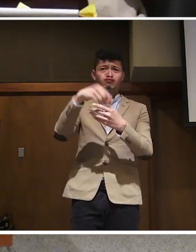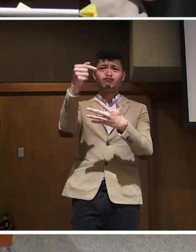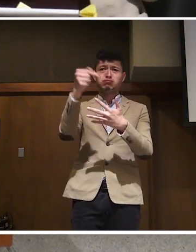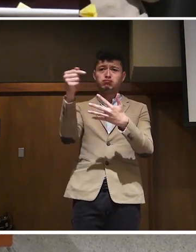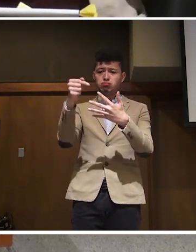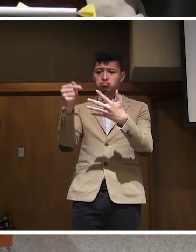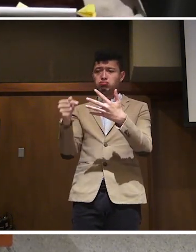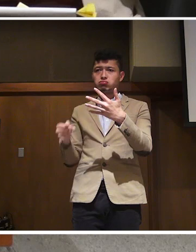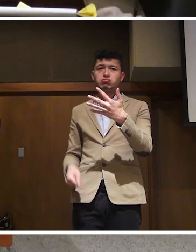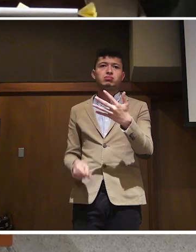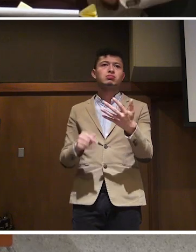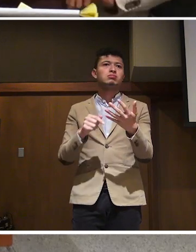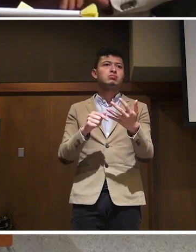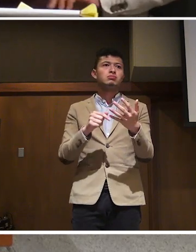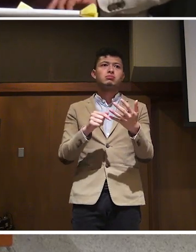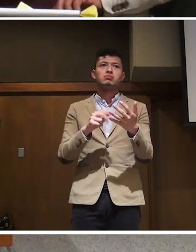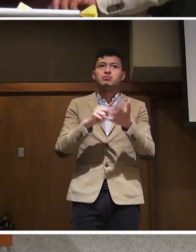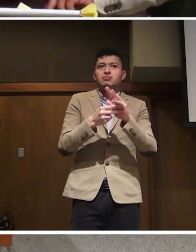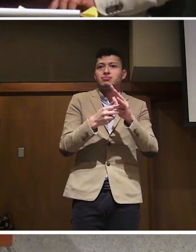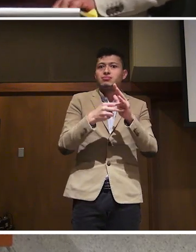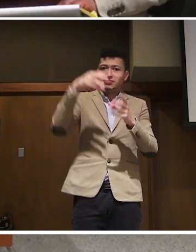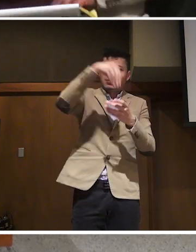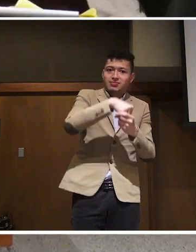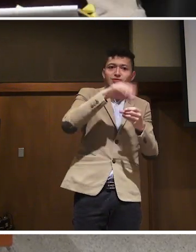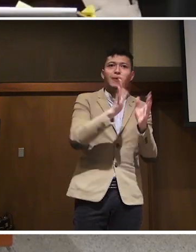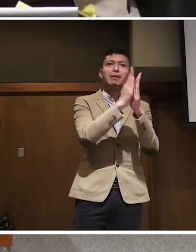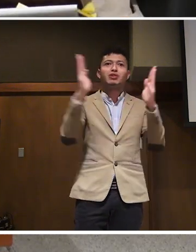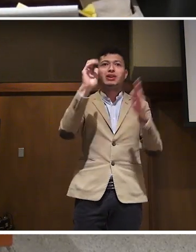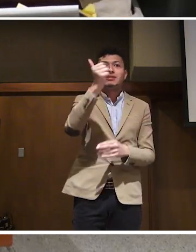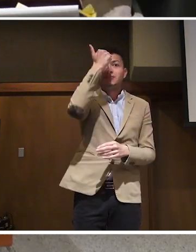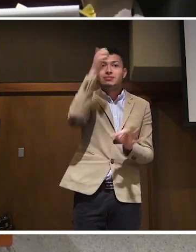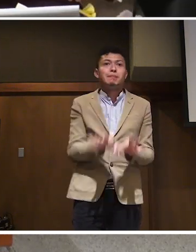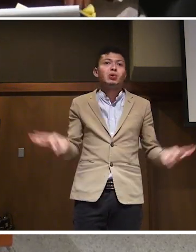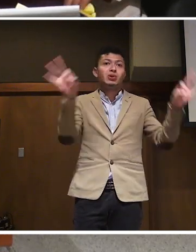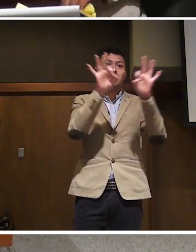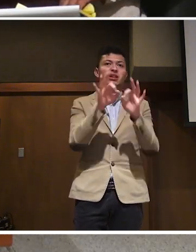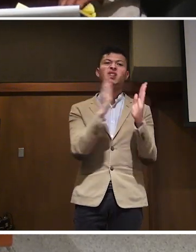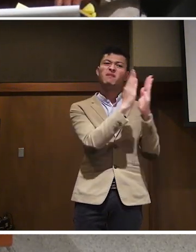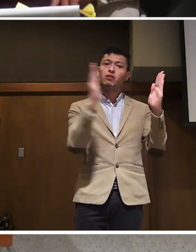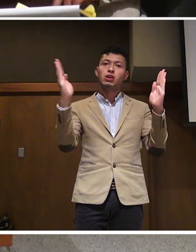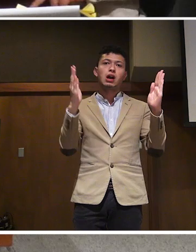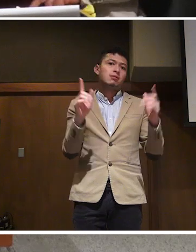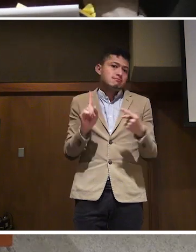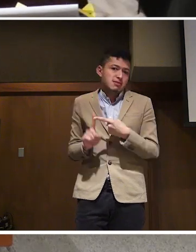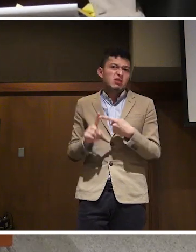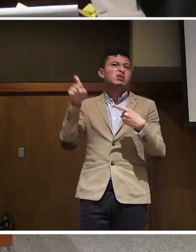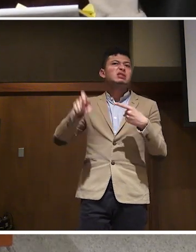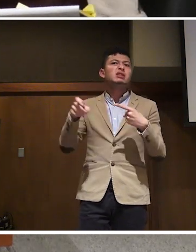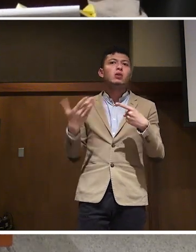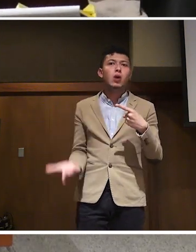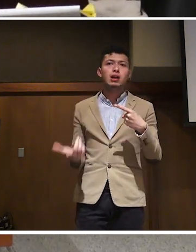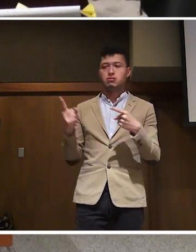distinguen como componentes esenciales de una biblioteca, que es la colección, obviamente en primer lugar,